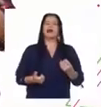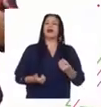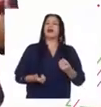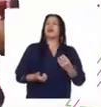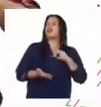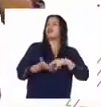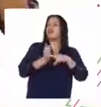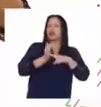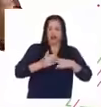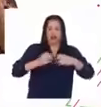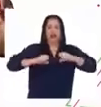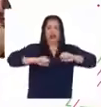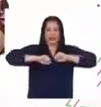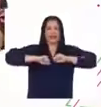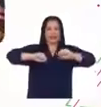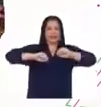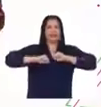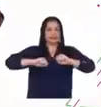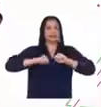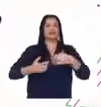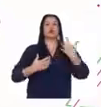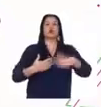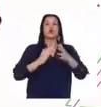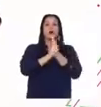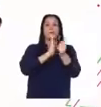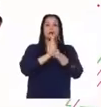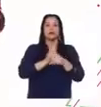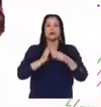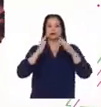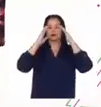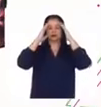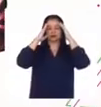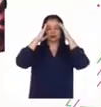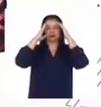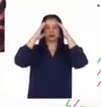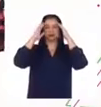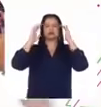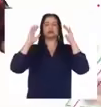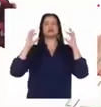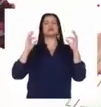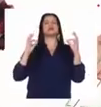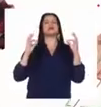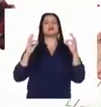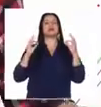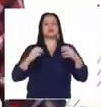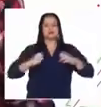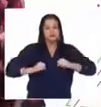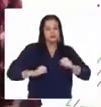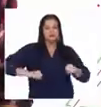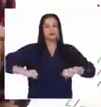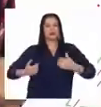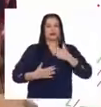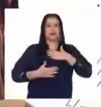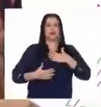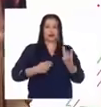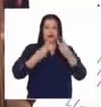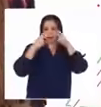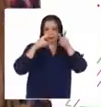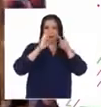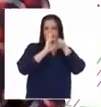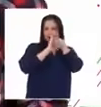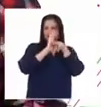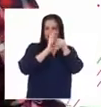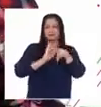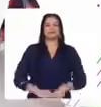Ejercicios físicos con un especialista en la concentración, relajación y cuerpo. Vamos con el siguiente